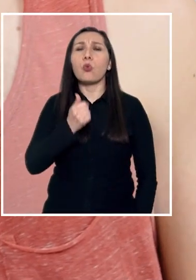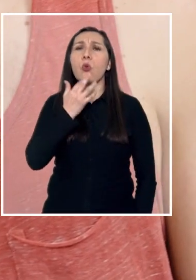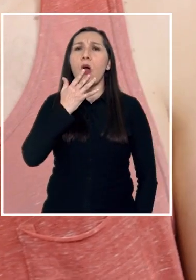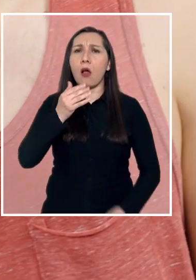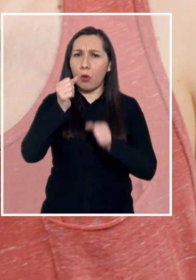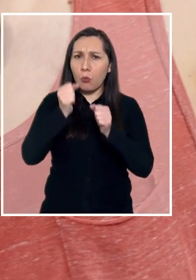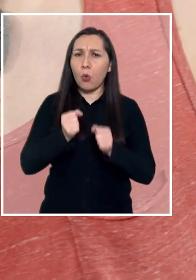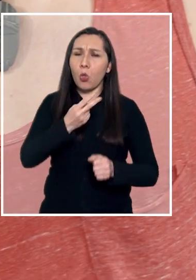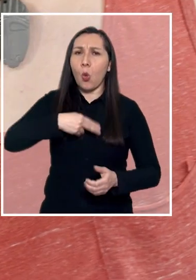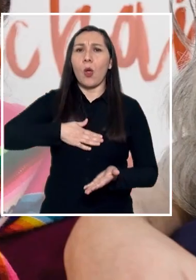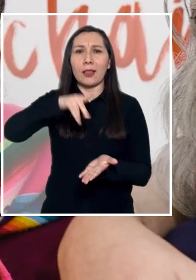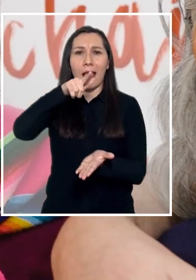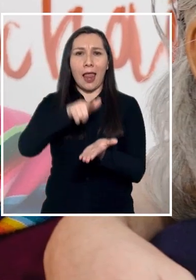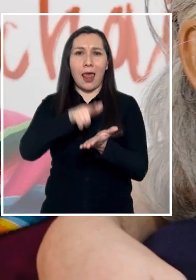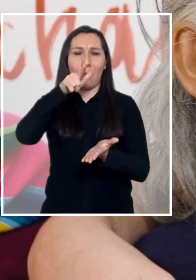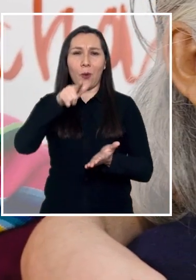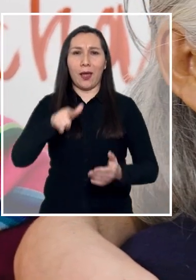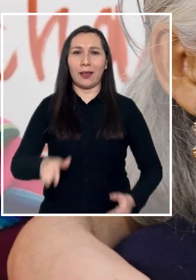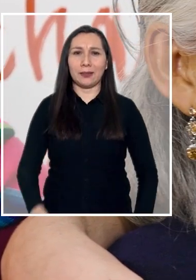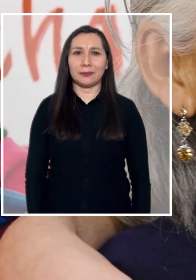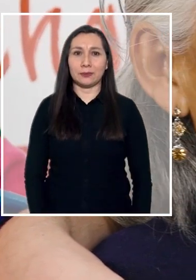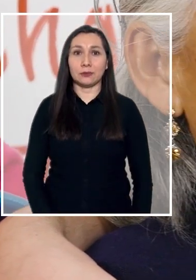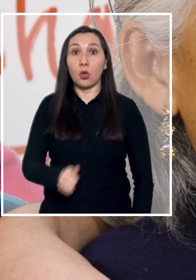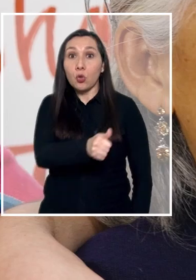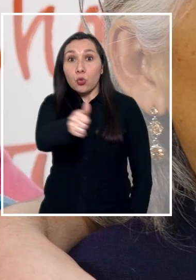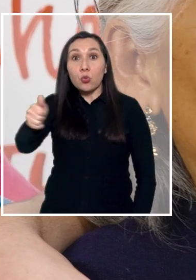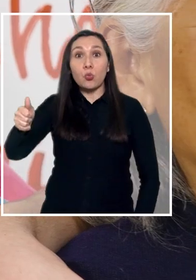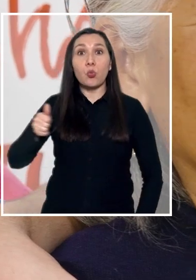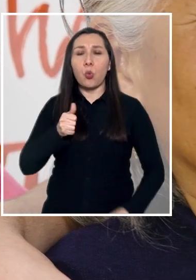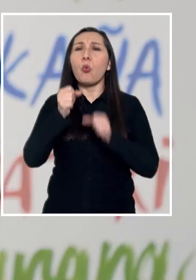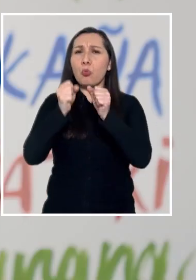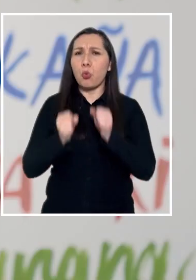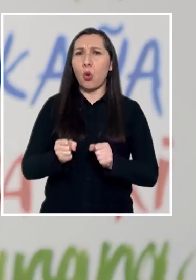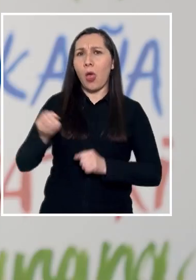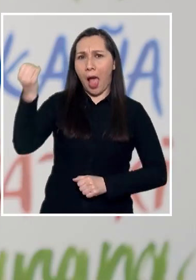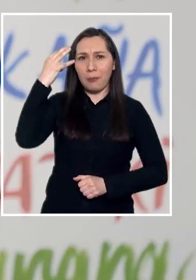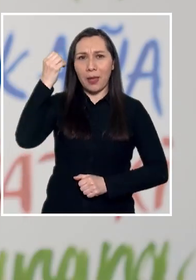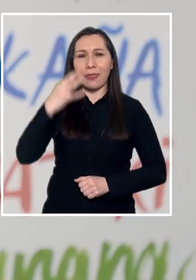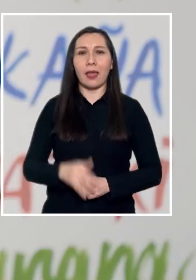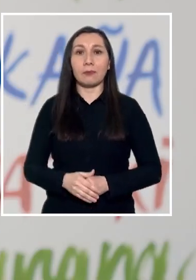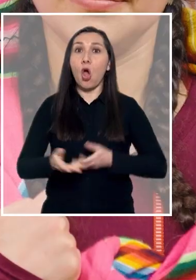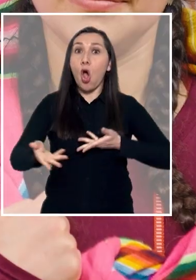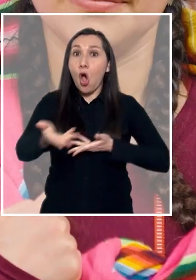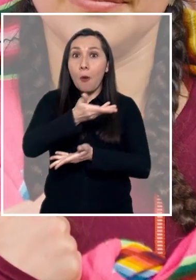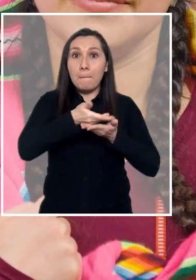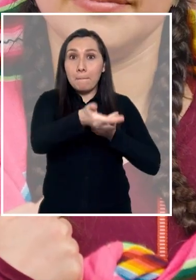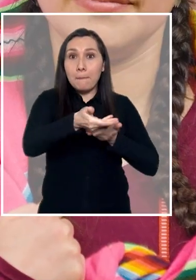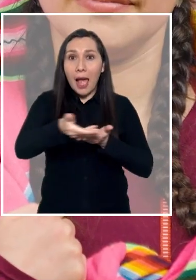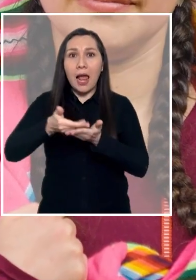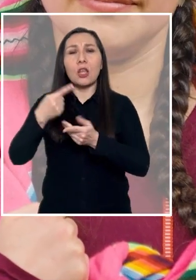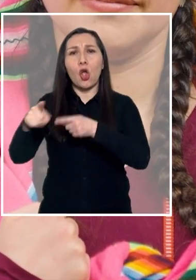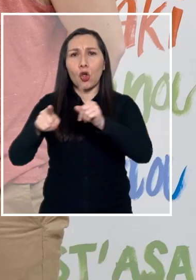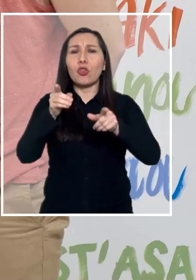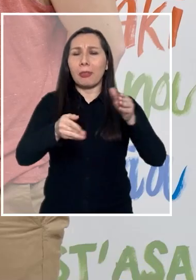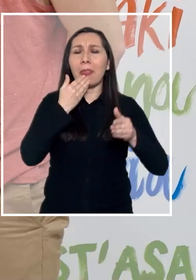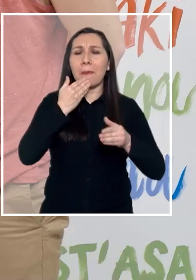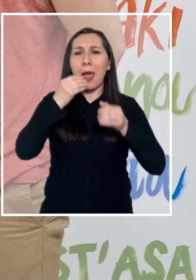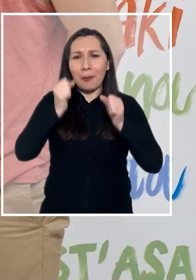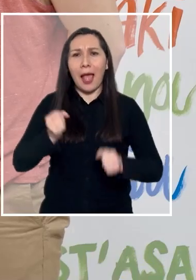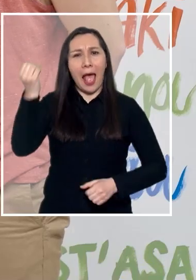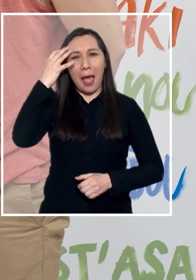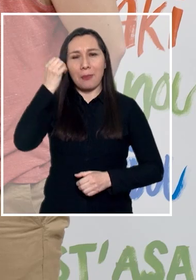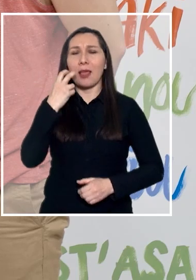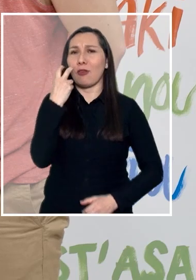llipinchis atisuman rimayta kay rimaykunata. Ta a toa. Ey te nomo wananga. Pues viña tati.